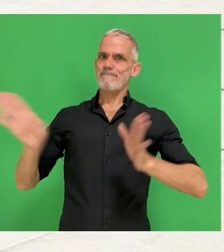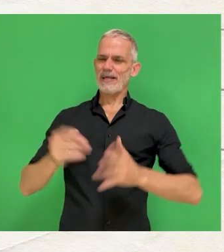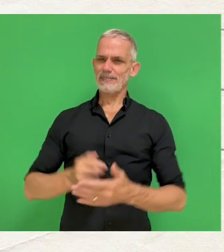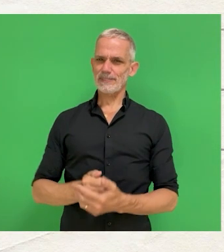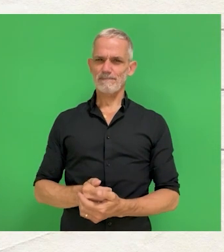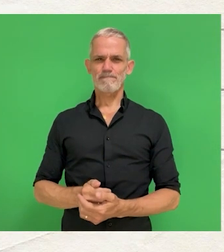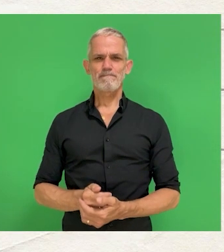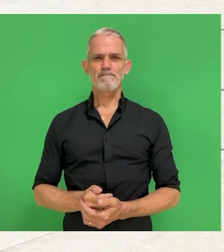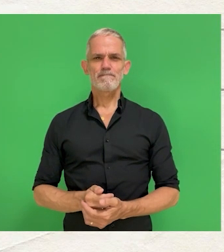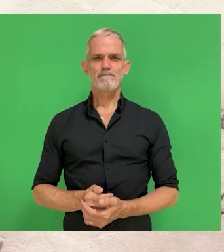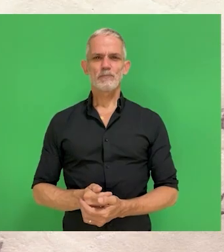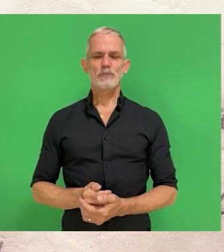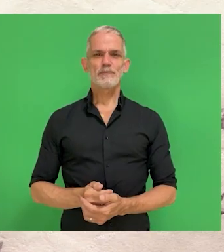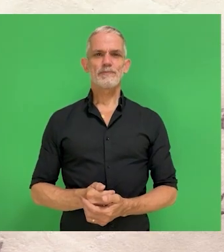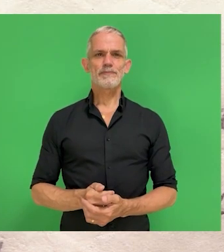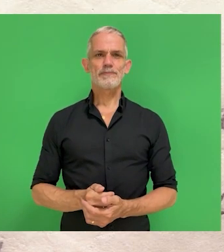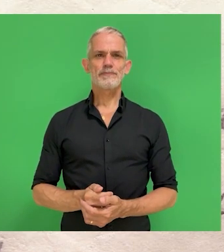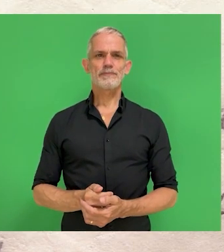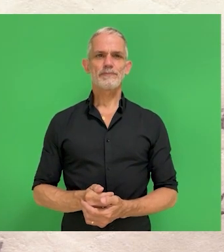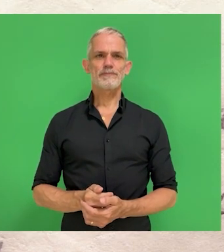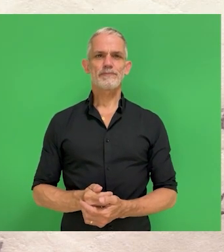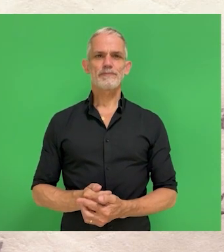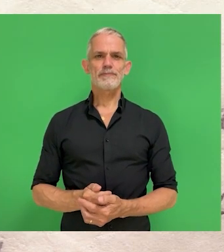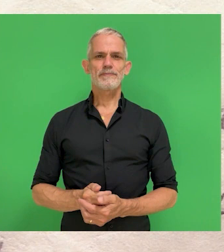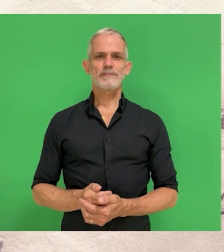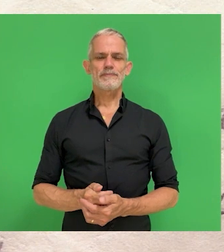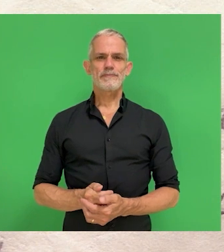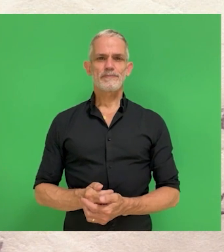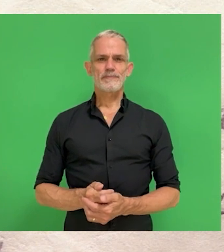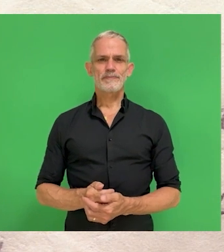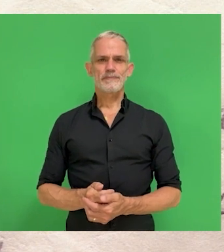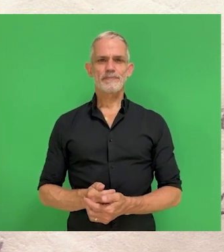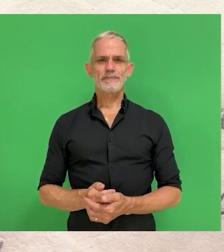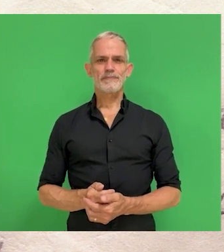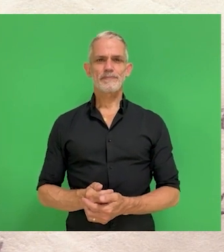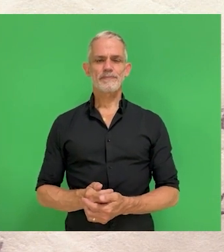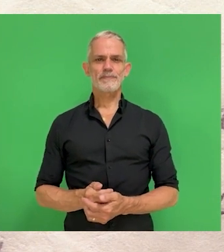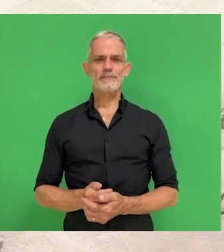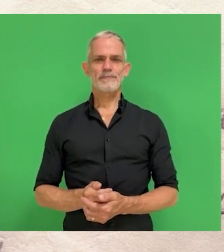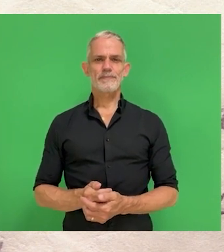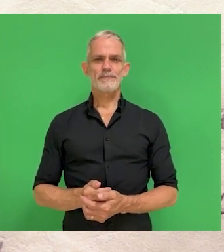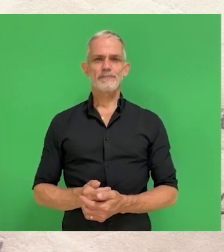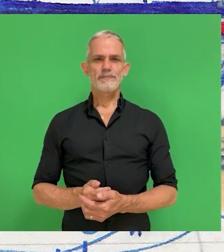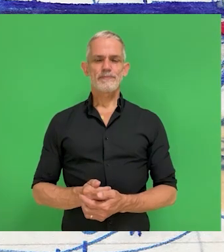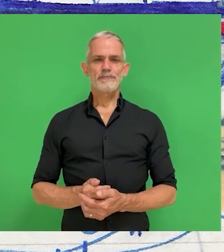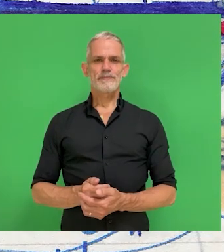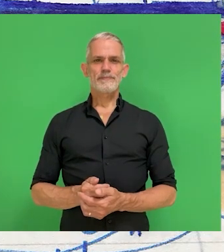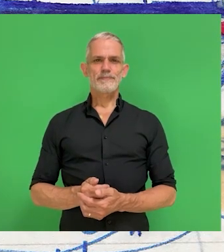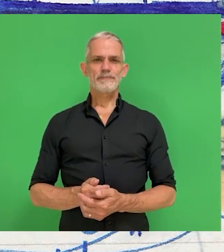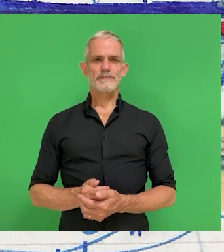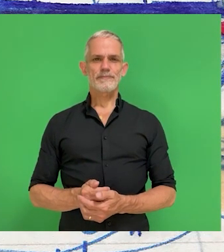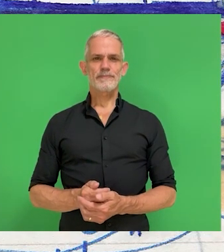cartas manuscritas con el dibujo de un paraguas, una cebra y un barco bautizado como Joaquín. El dibujo lo